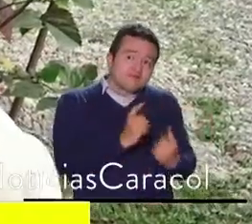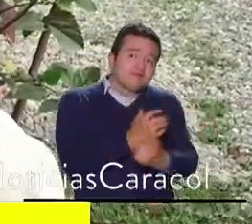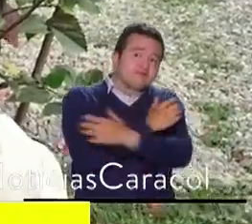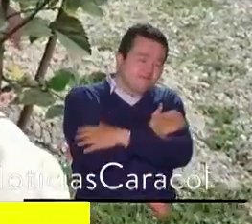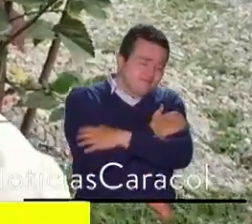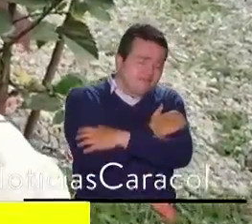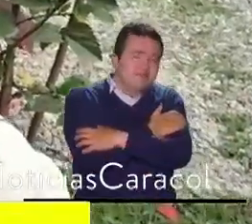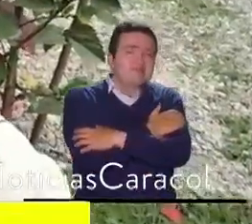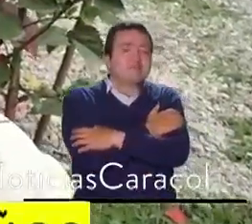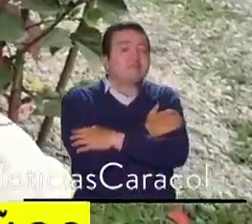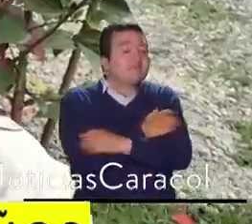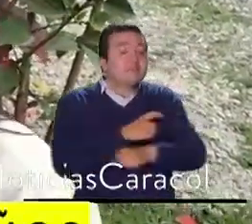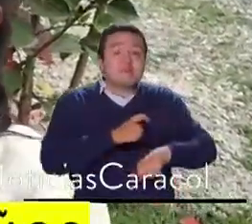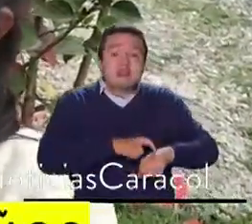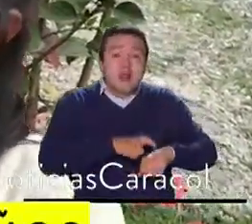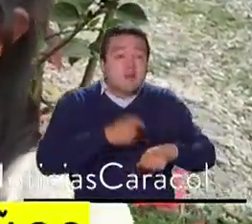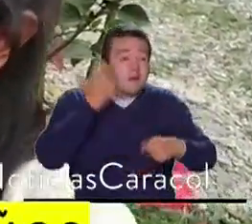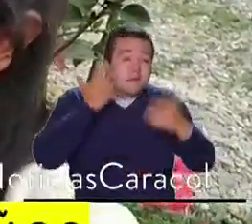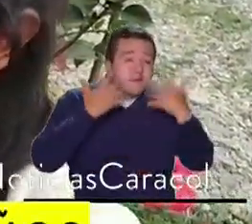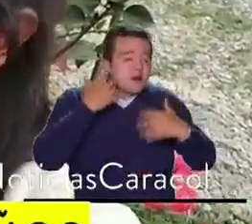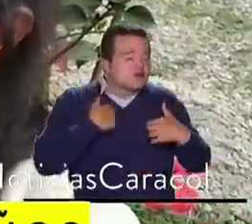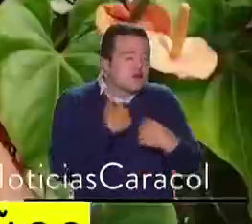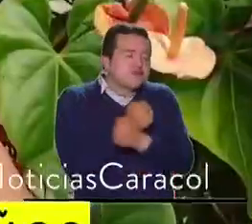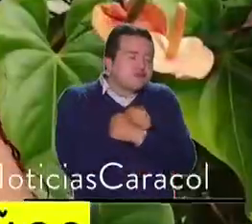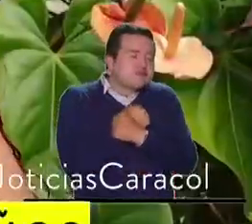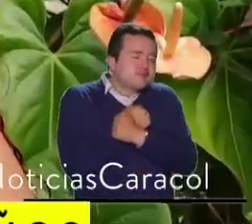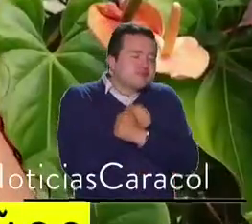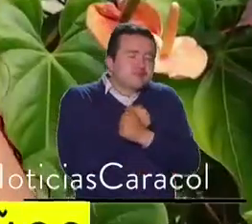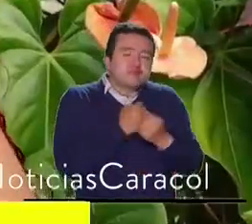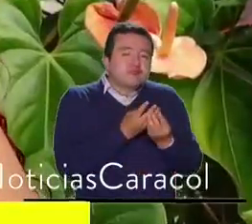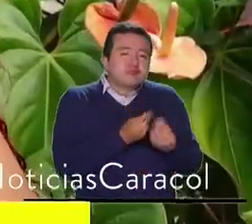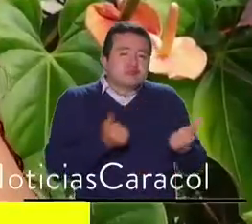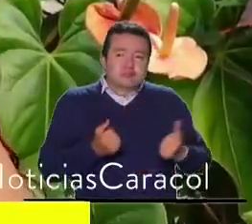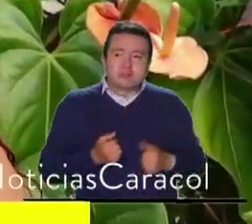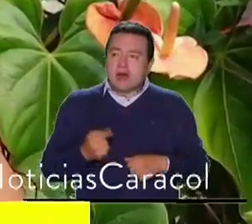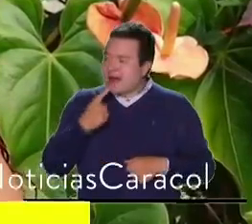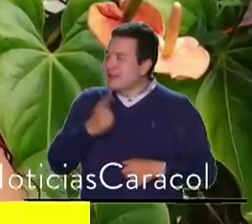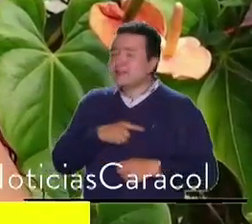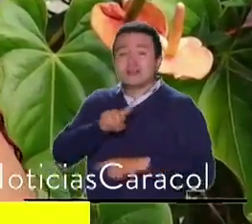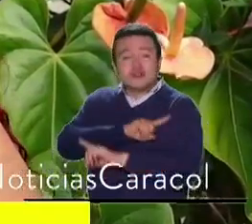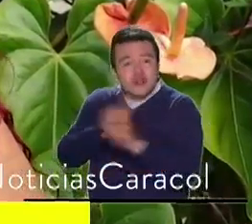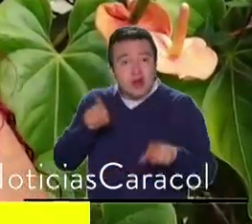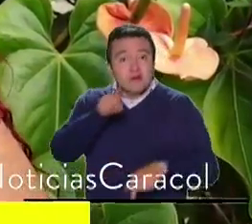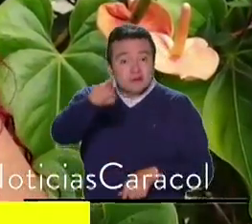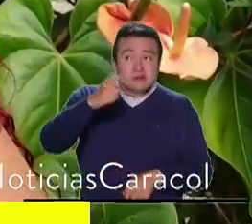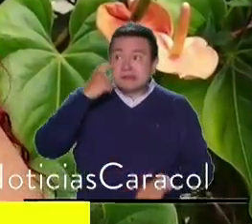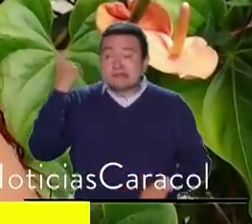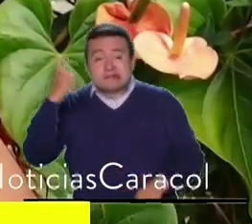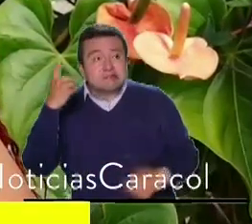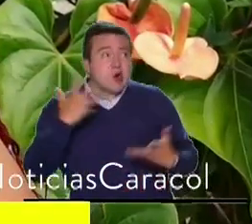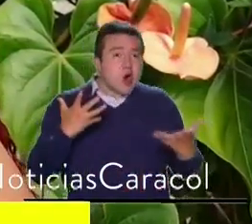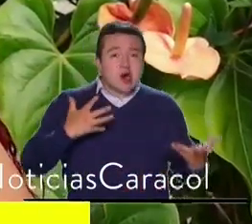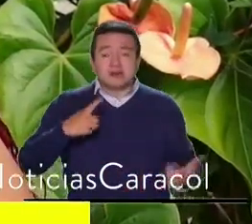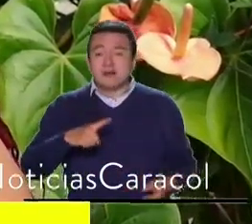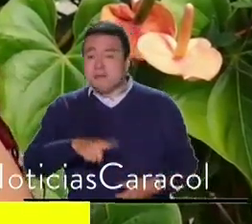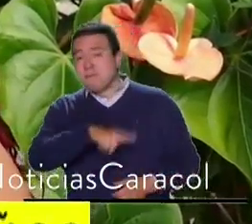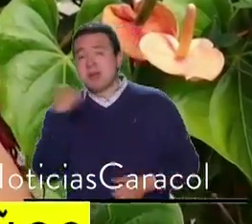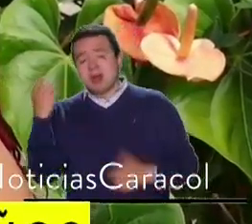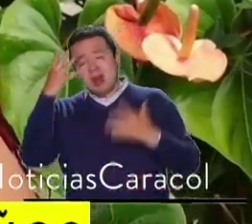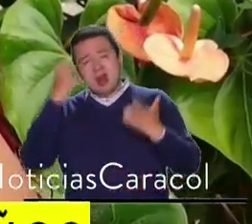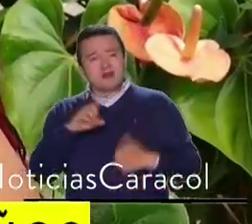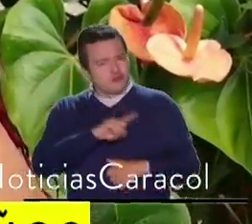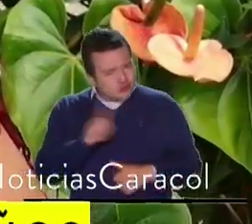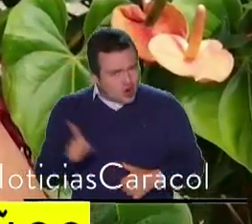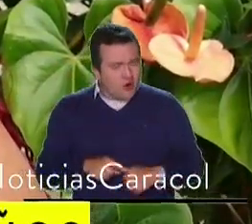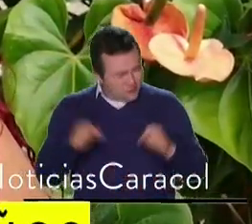días que esté conmigo le voy a dar todo el amor que nunca le di. Nunca se rindan, que no se rindan, porque yo quizás muchas veces lo hice, pero yo